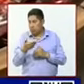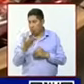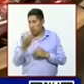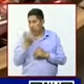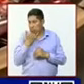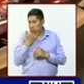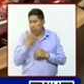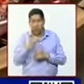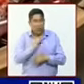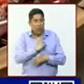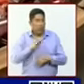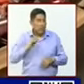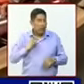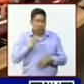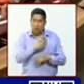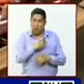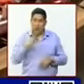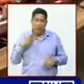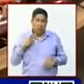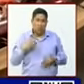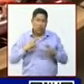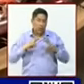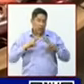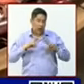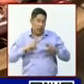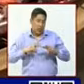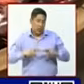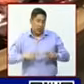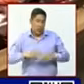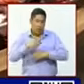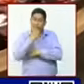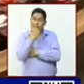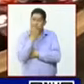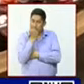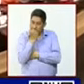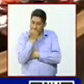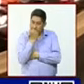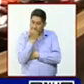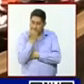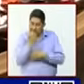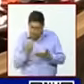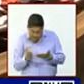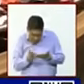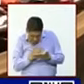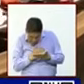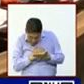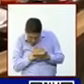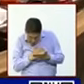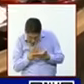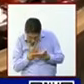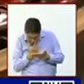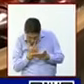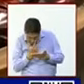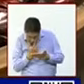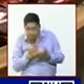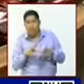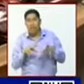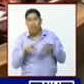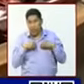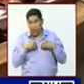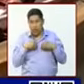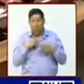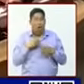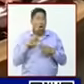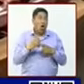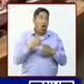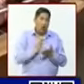los senadores y senadoras tendrán que analizar este proyecto de ley y aprobar o rechazar. El otro debate será el